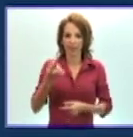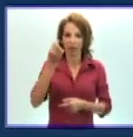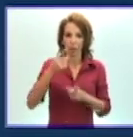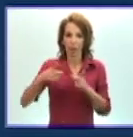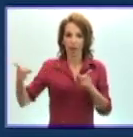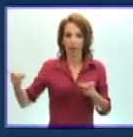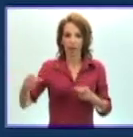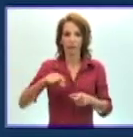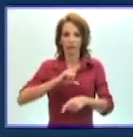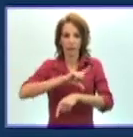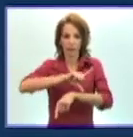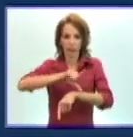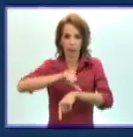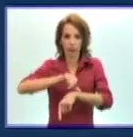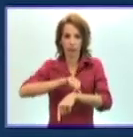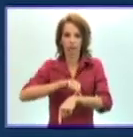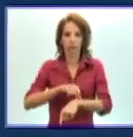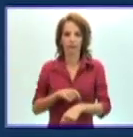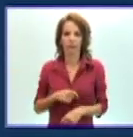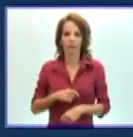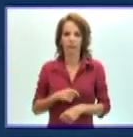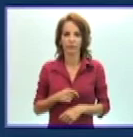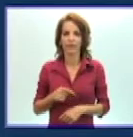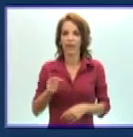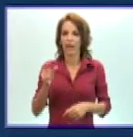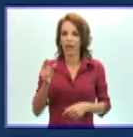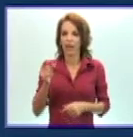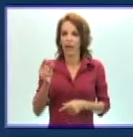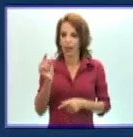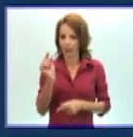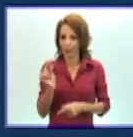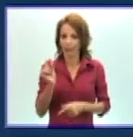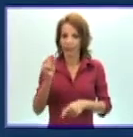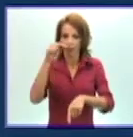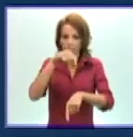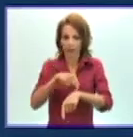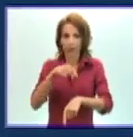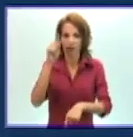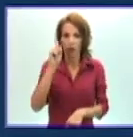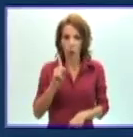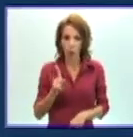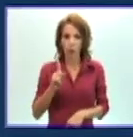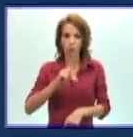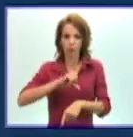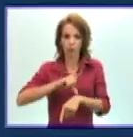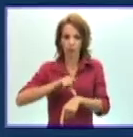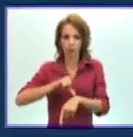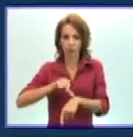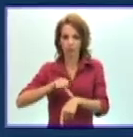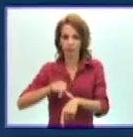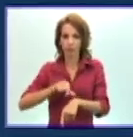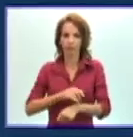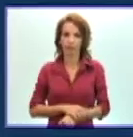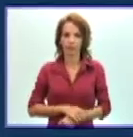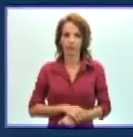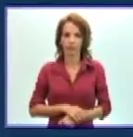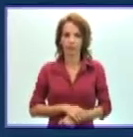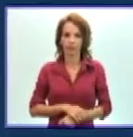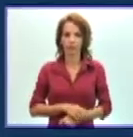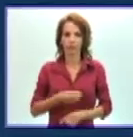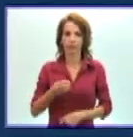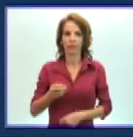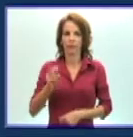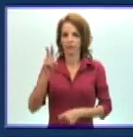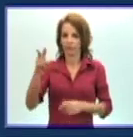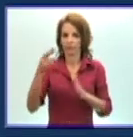aguja pequeña marca un minuto. Por lo que podemos estar diciendo que el valor menor que se